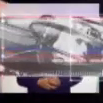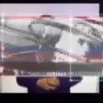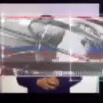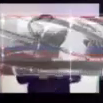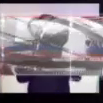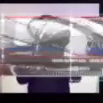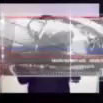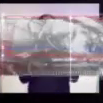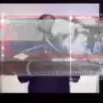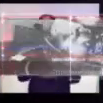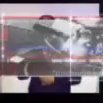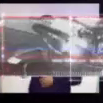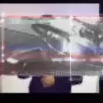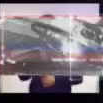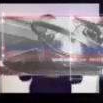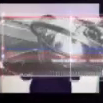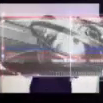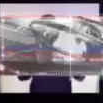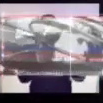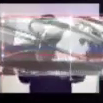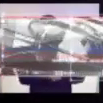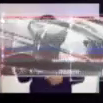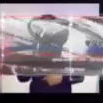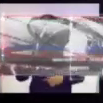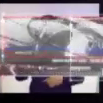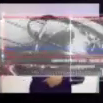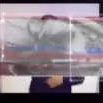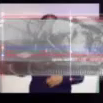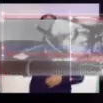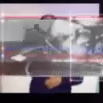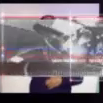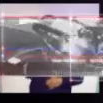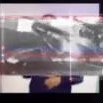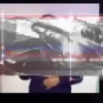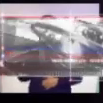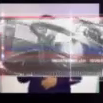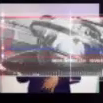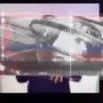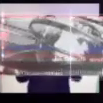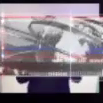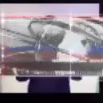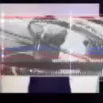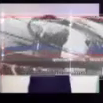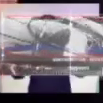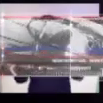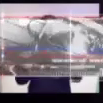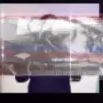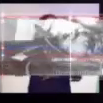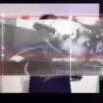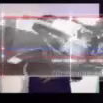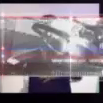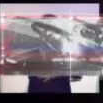déjame comentarte los grupos que vienen. Vienen los Osos del Ritmo, unos grandes señores que ya llevan más